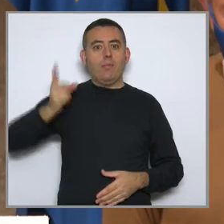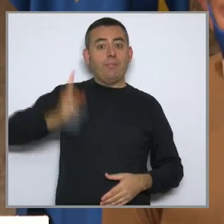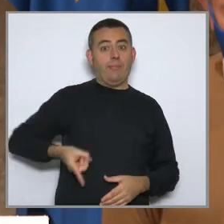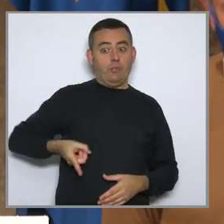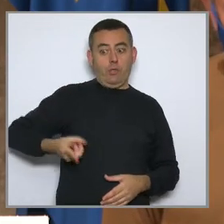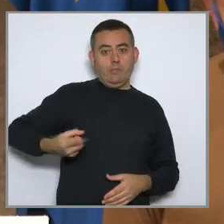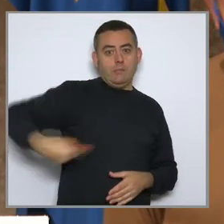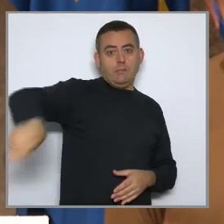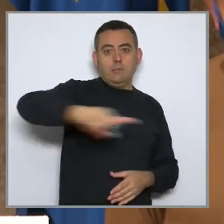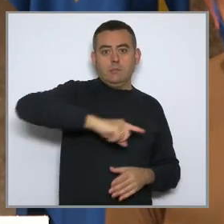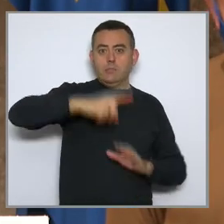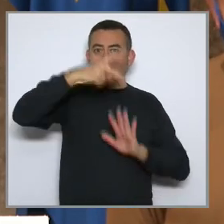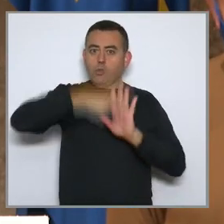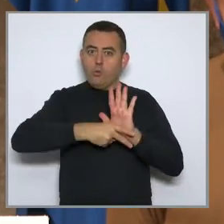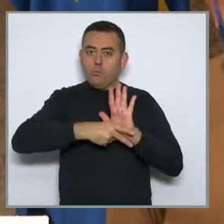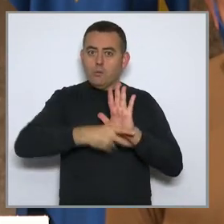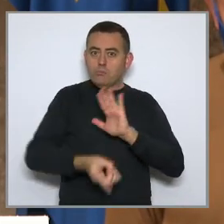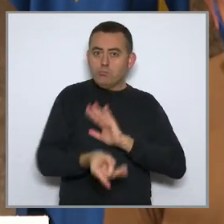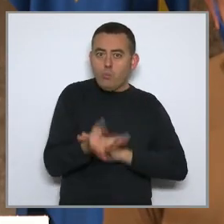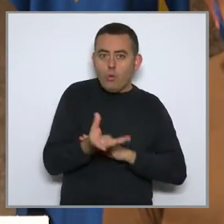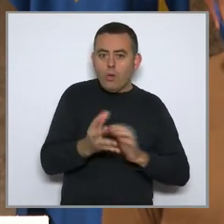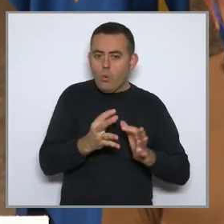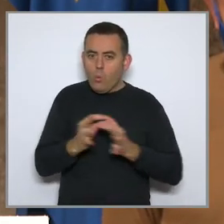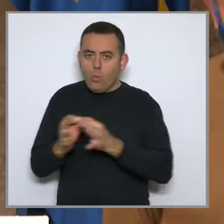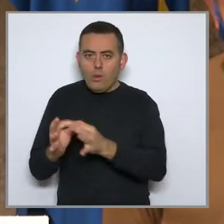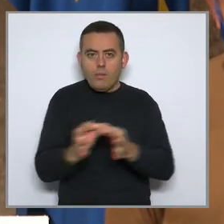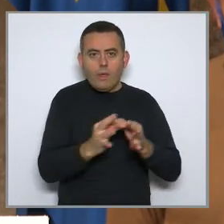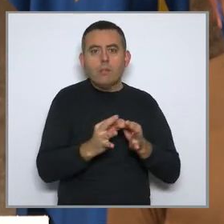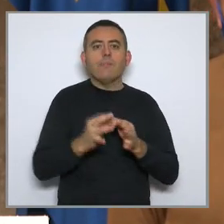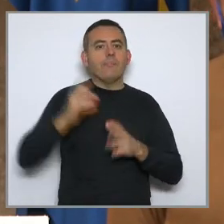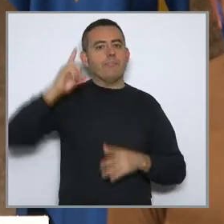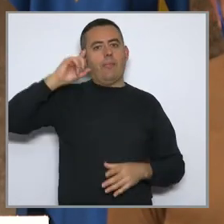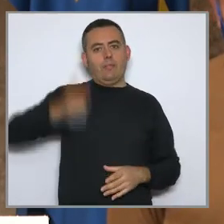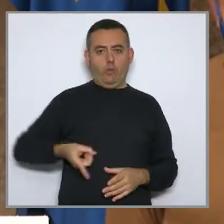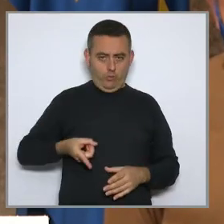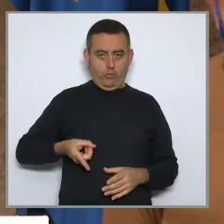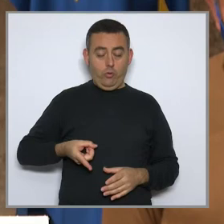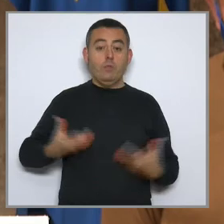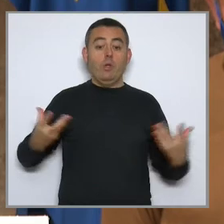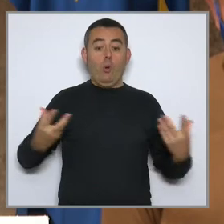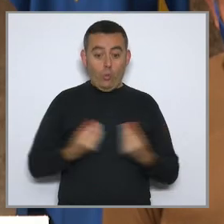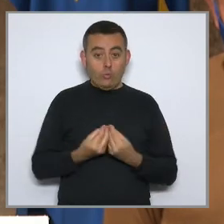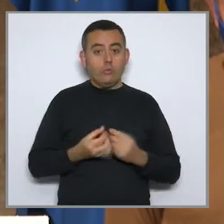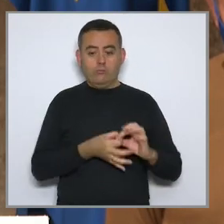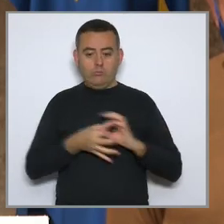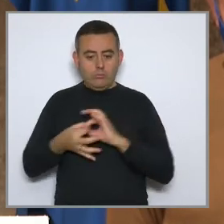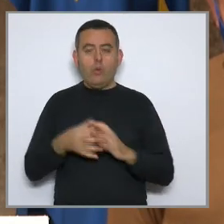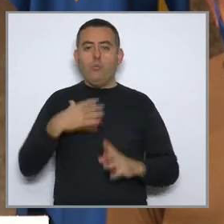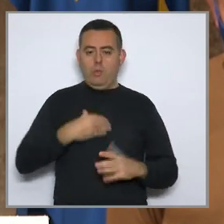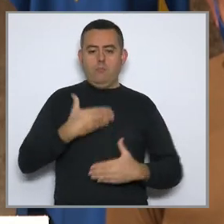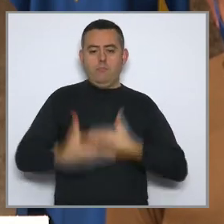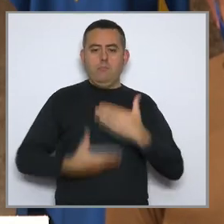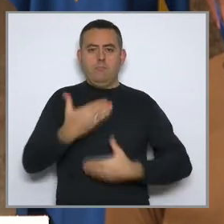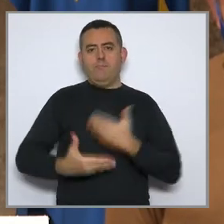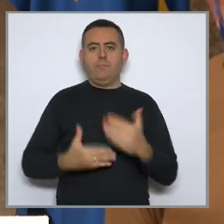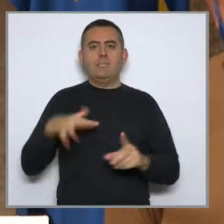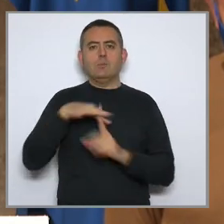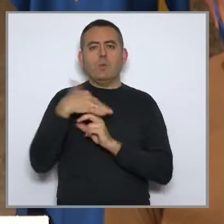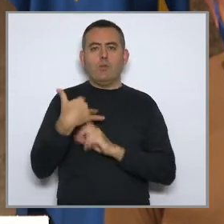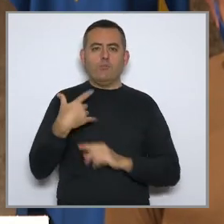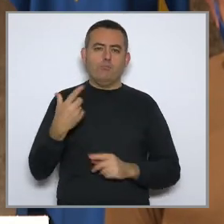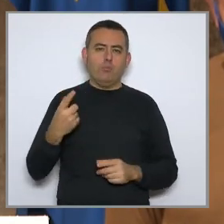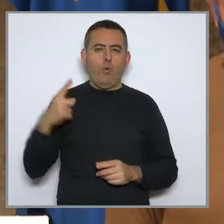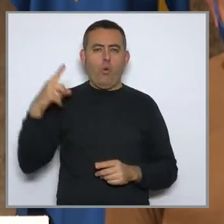de medidas para salir juntos de esta situación tan compleja. pero también es fundamental tener en cuenta